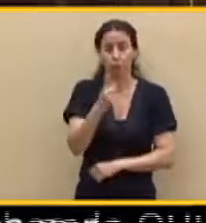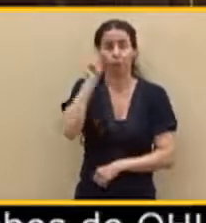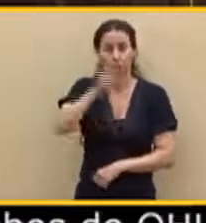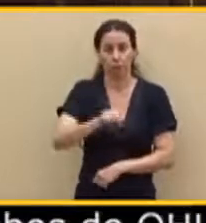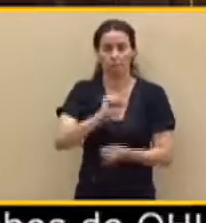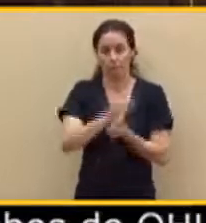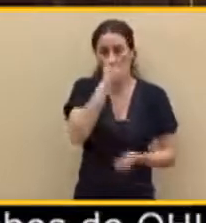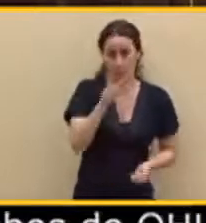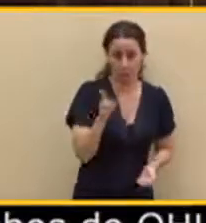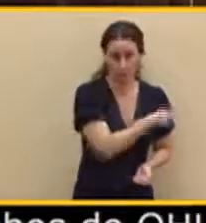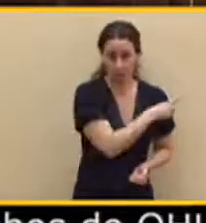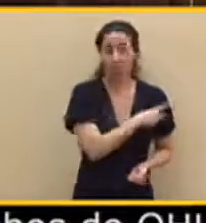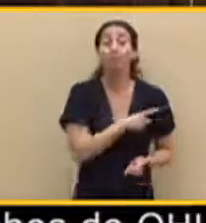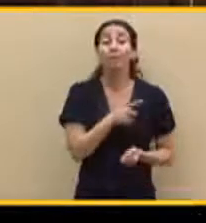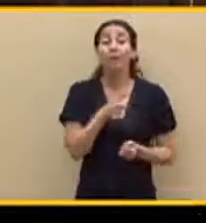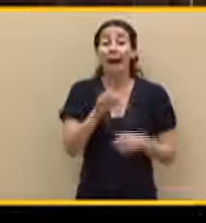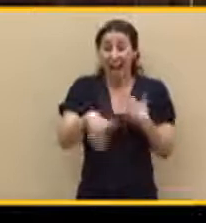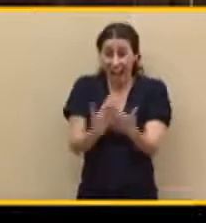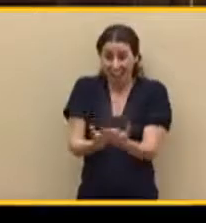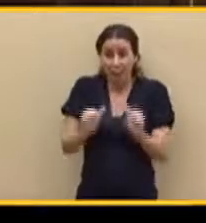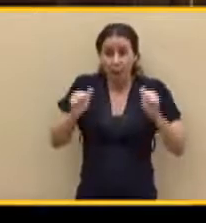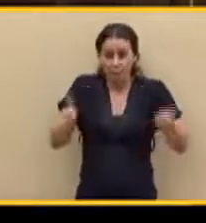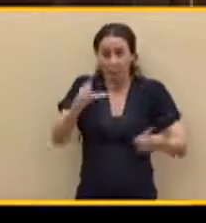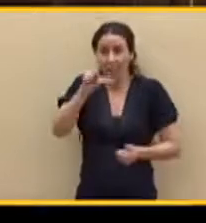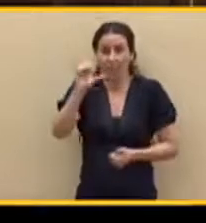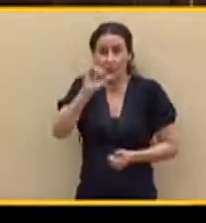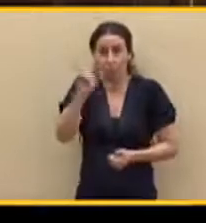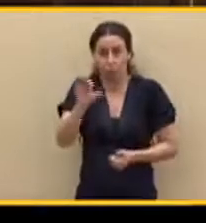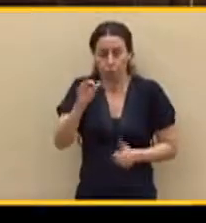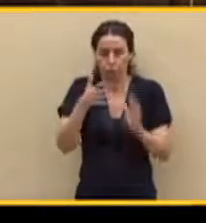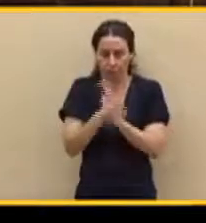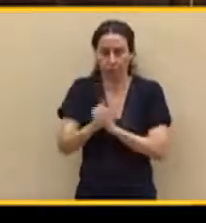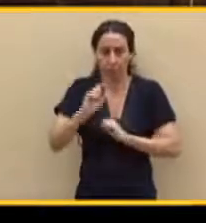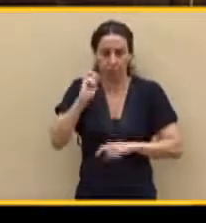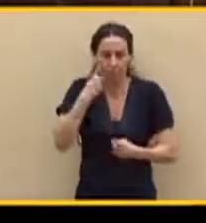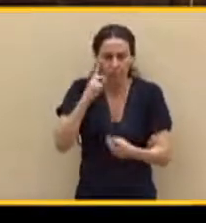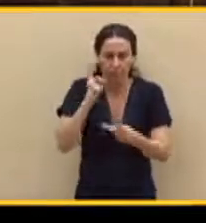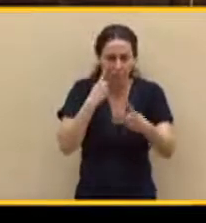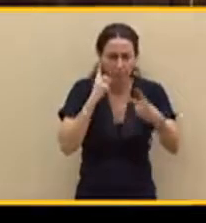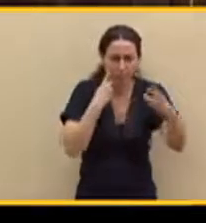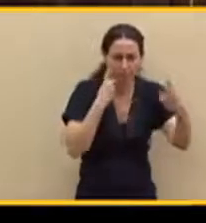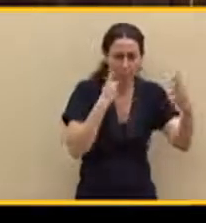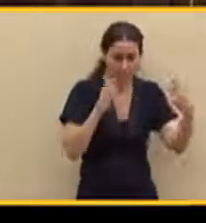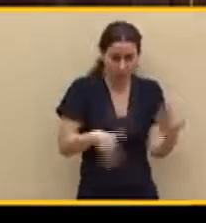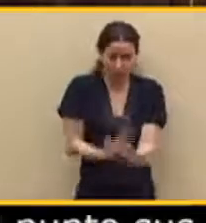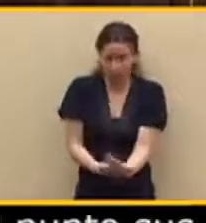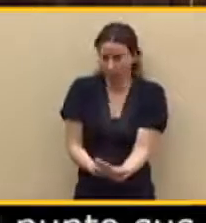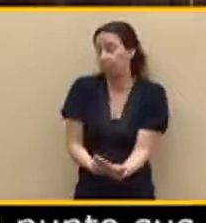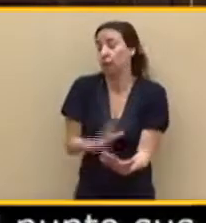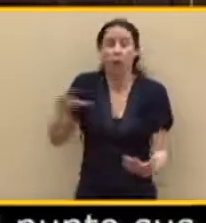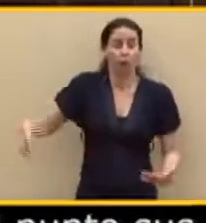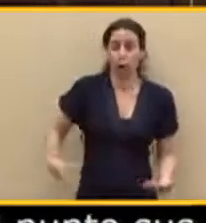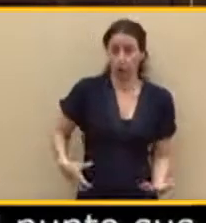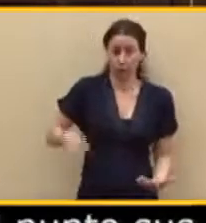Lezo, señorías, destapa hasta tal punto sus vergüenzas que una roca, como es la condesa de la corrupción, que en sus mejores tiempos presumía de